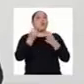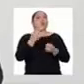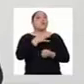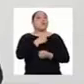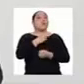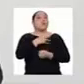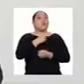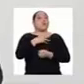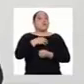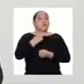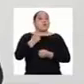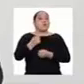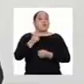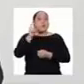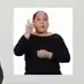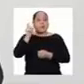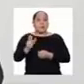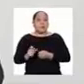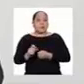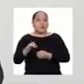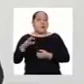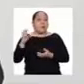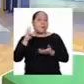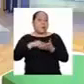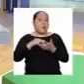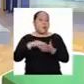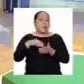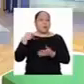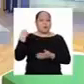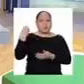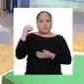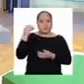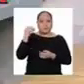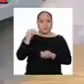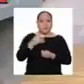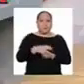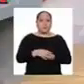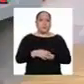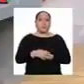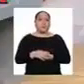años tiene la persona más joven?